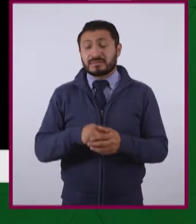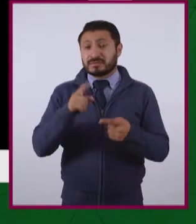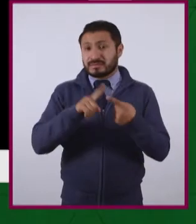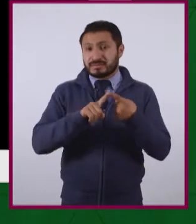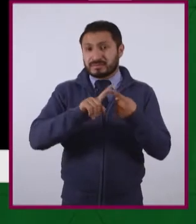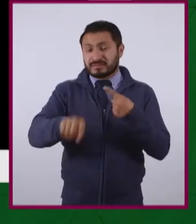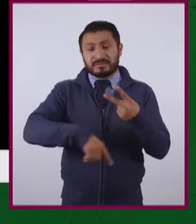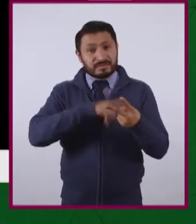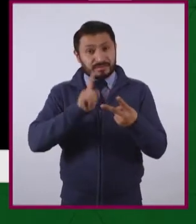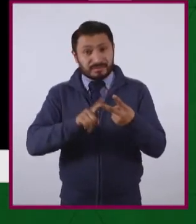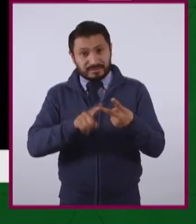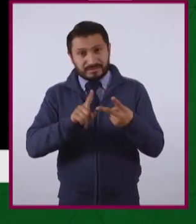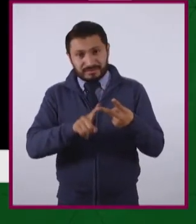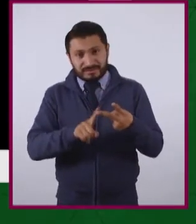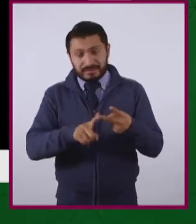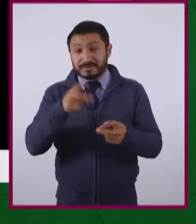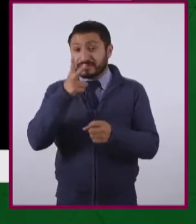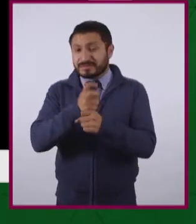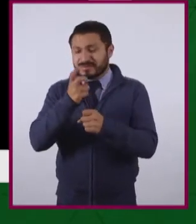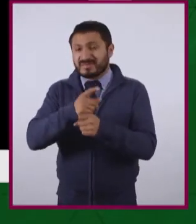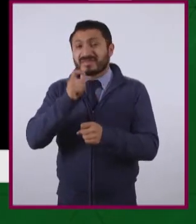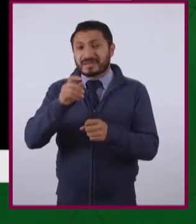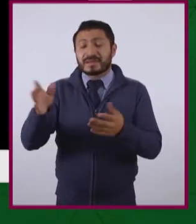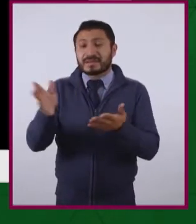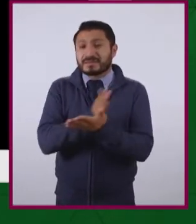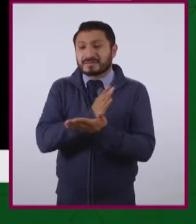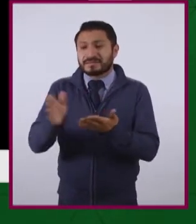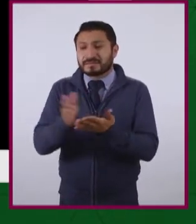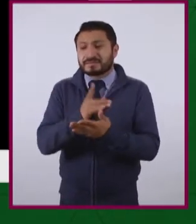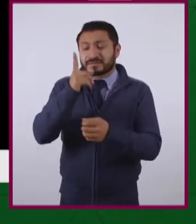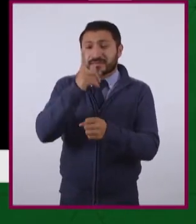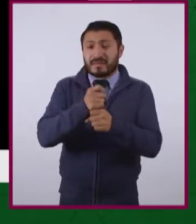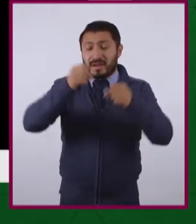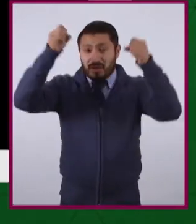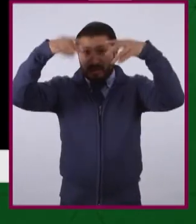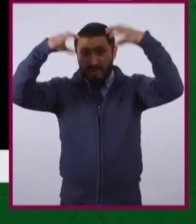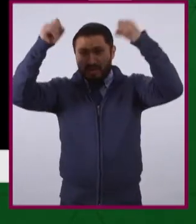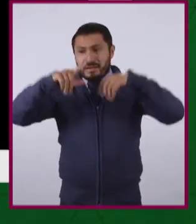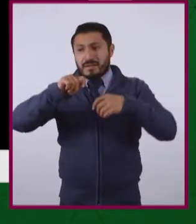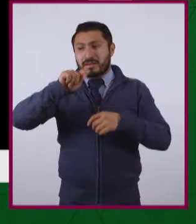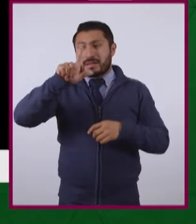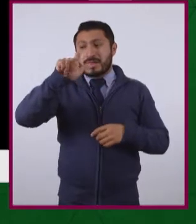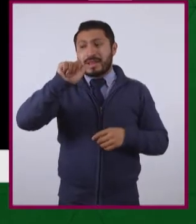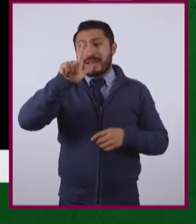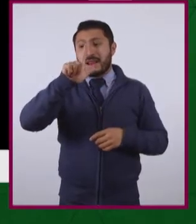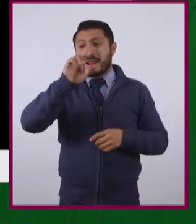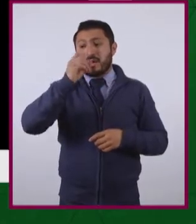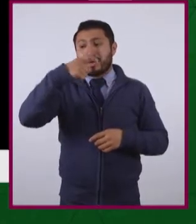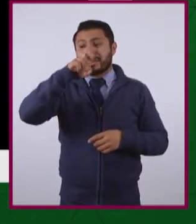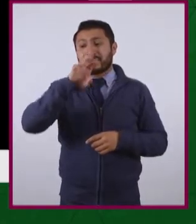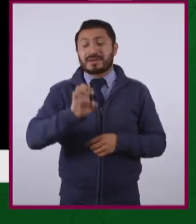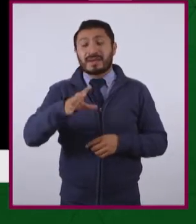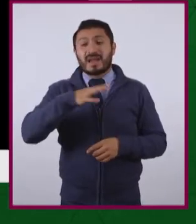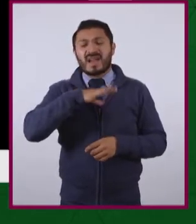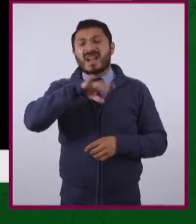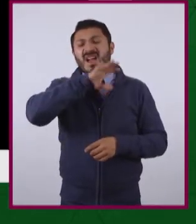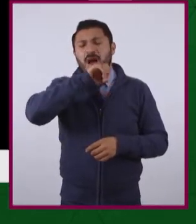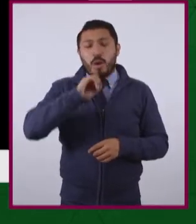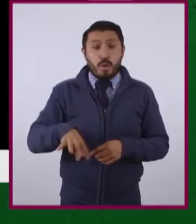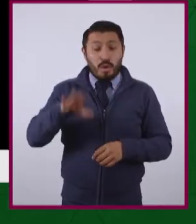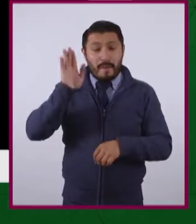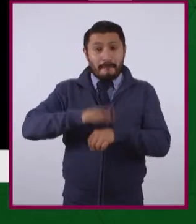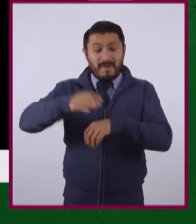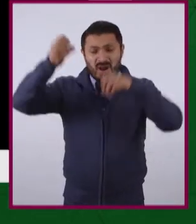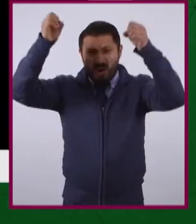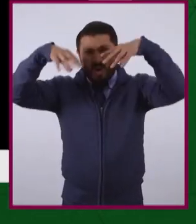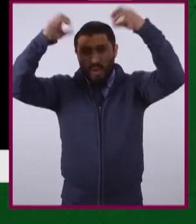2. El segundo paso es el separador de primeras lluvias, el tlaloque. Este intercepta la parte más contaminada de cada